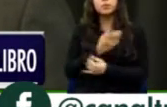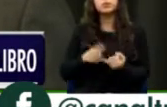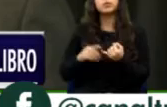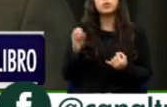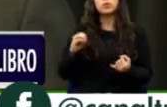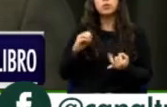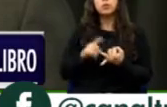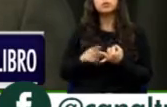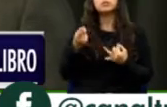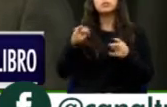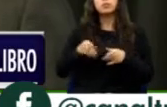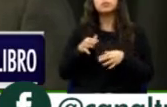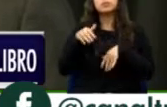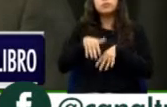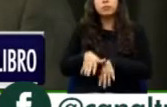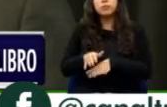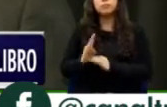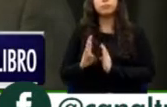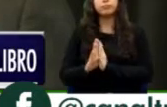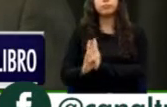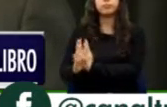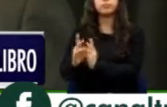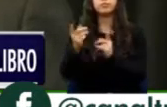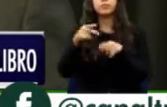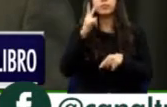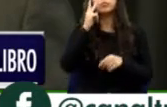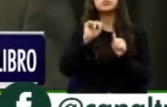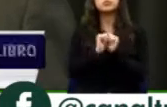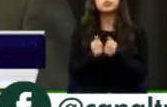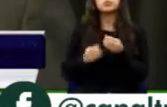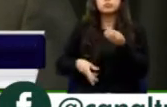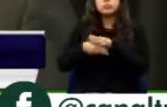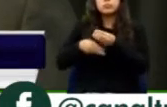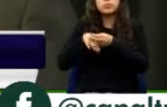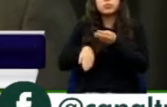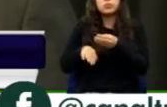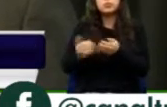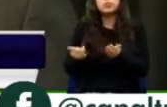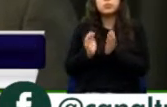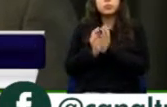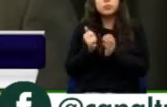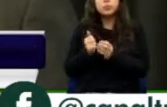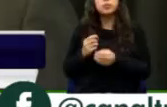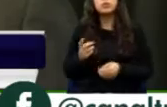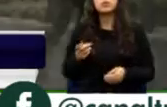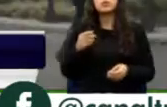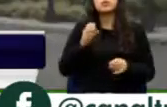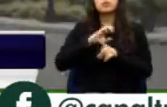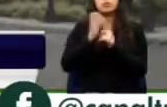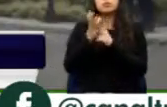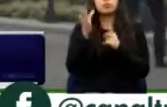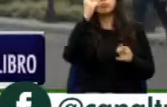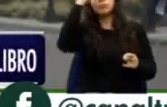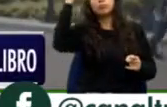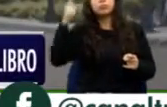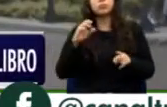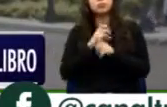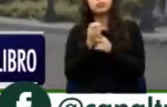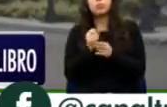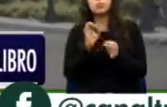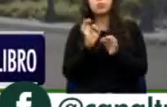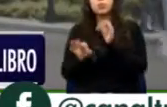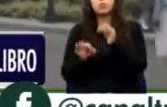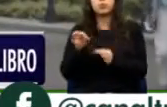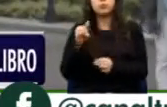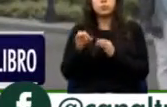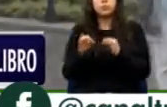el desfile de los genitores. Estaremos avanzando también en preservar los bienes y los monumentos de interés cultural. En el acto se hizo la